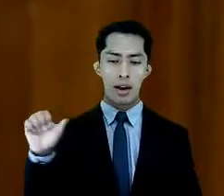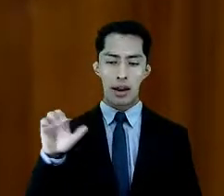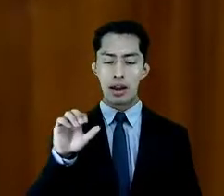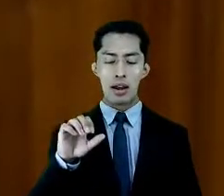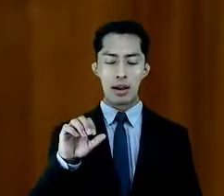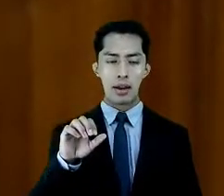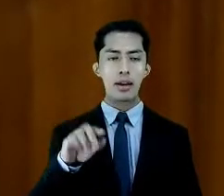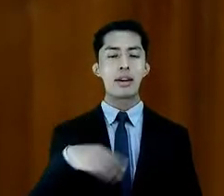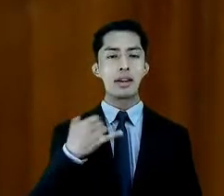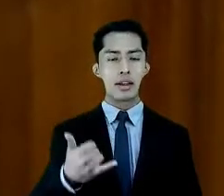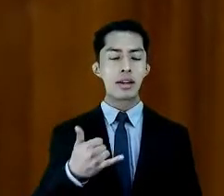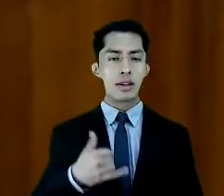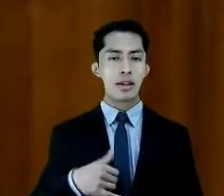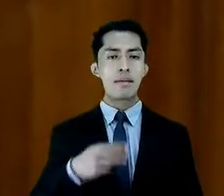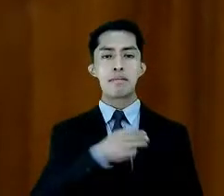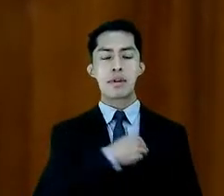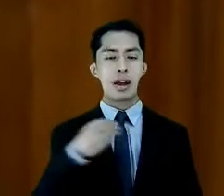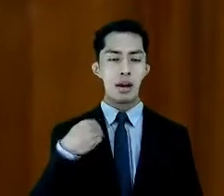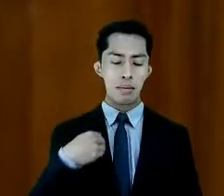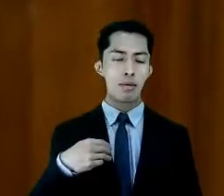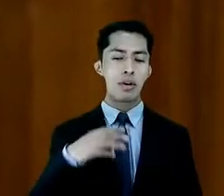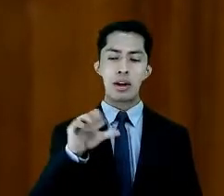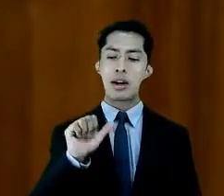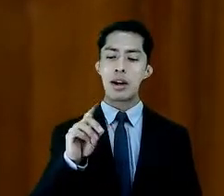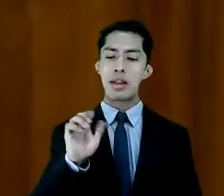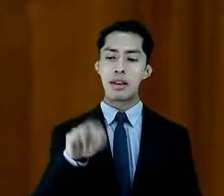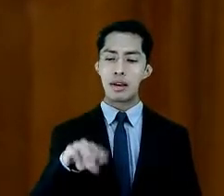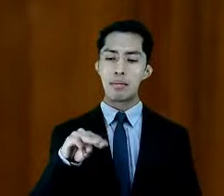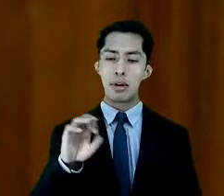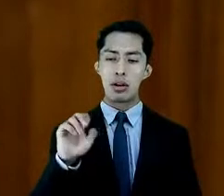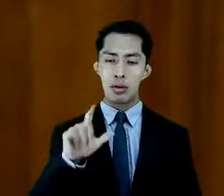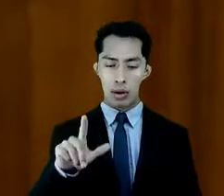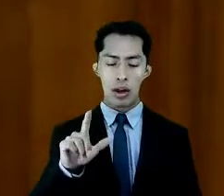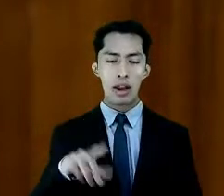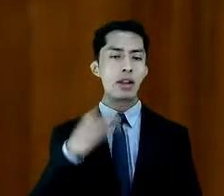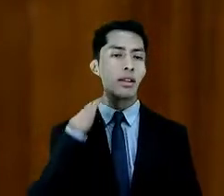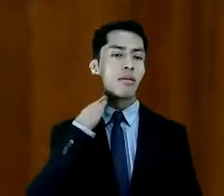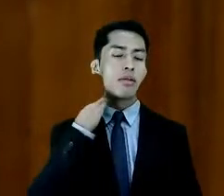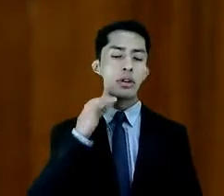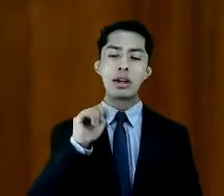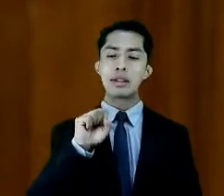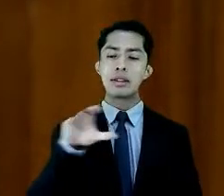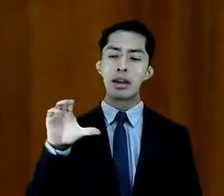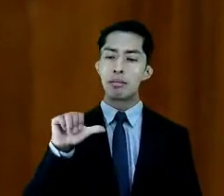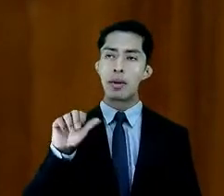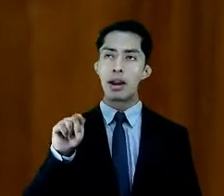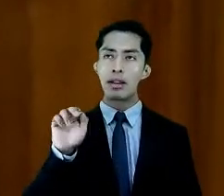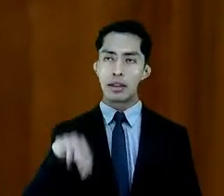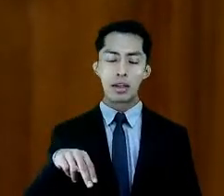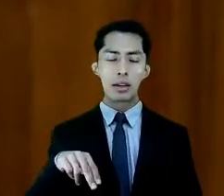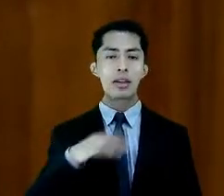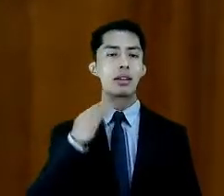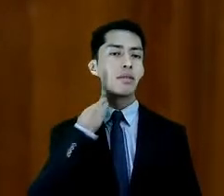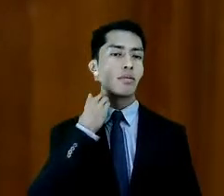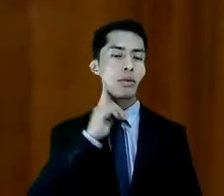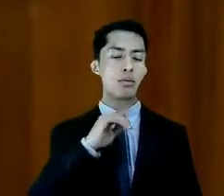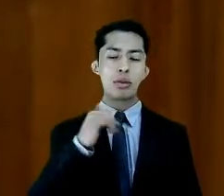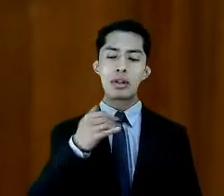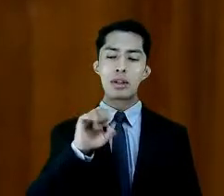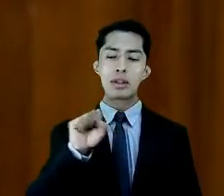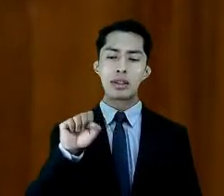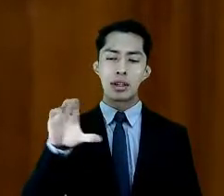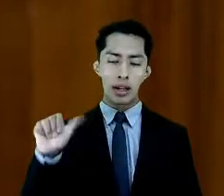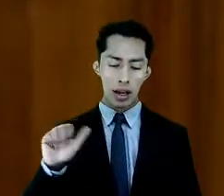Sánchez, y los miembros, diputado Adrián Manuel Galicia Salceda, diputado Isaac Martín Montoya Márquez, diputada Jessica